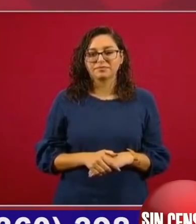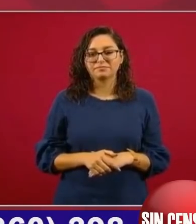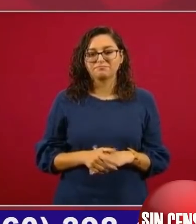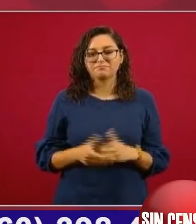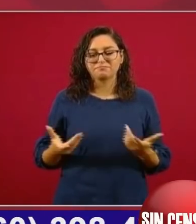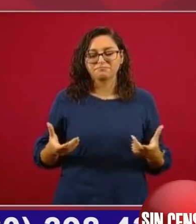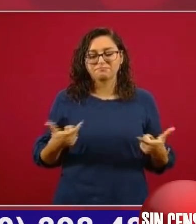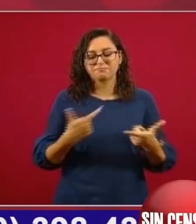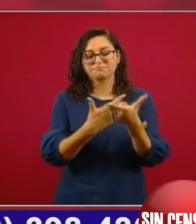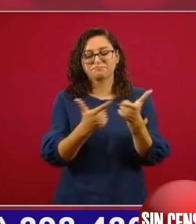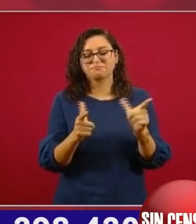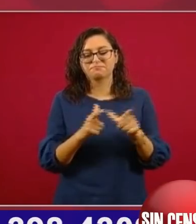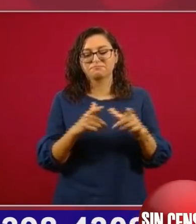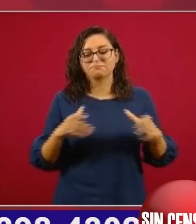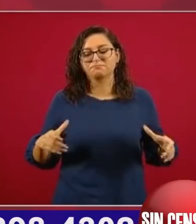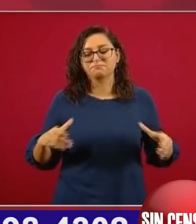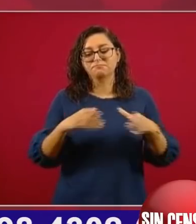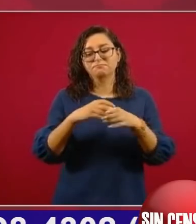Científicos